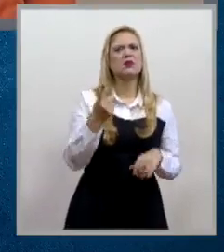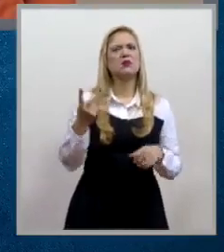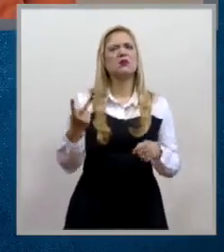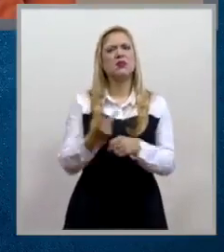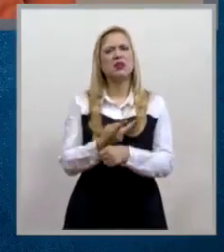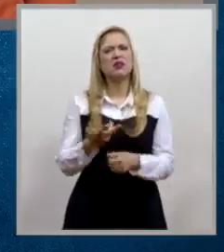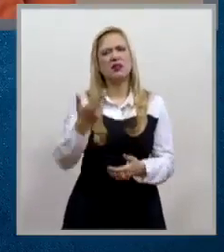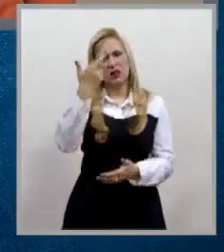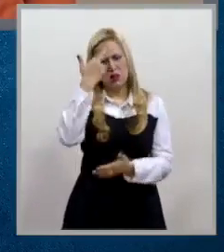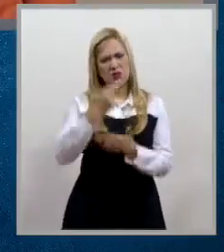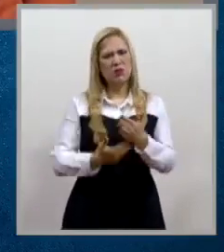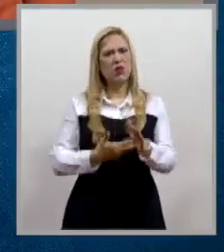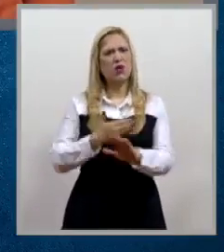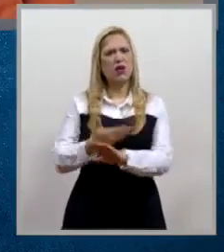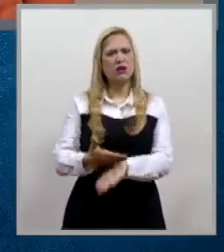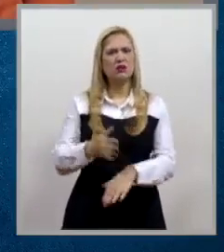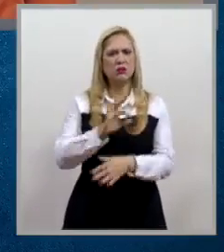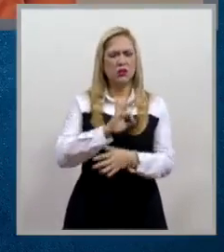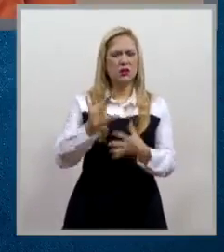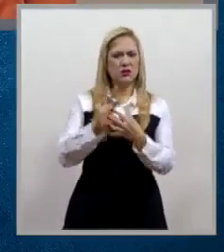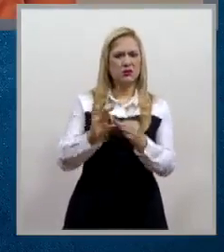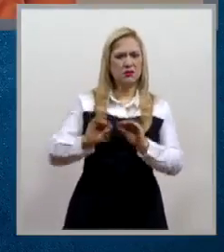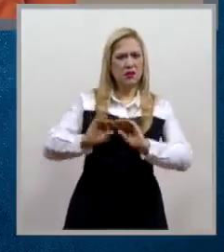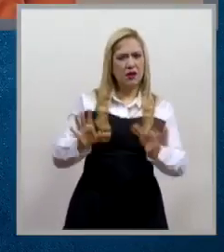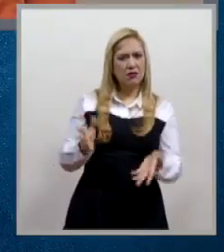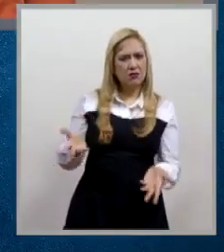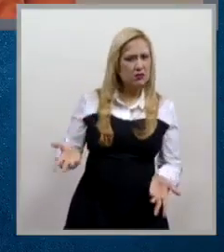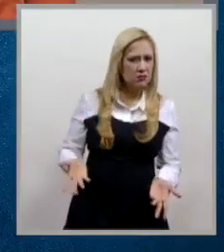habla de violencia institucional? Si nos lo puedes clarificar.